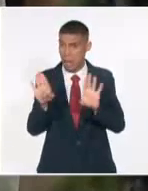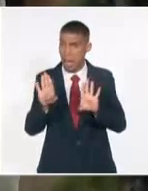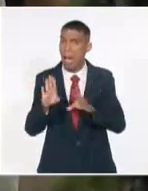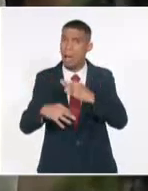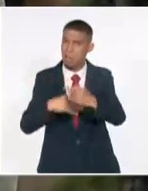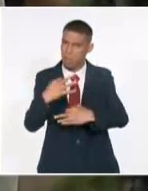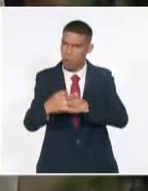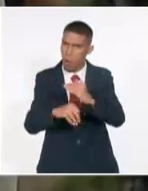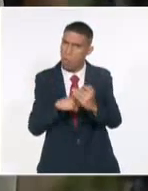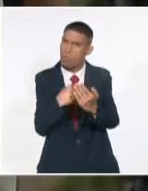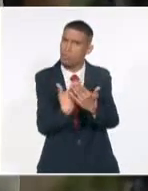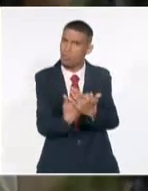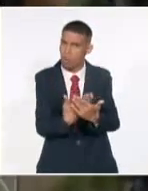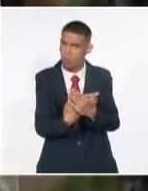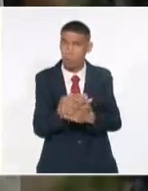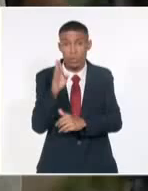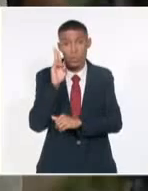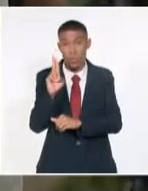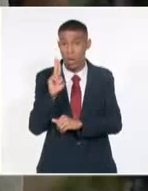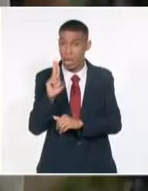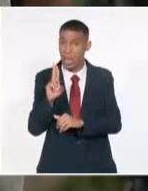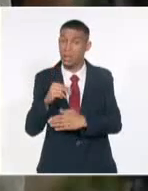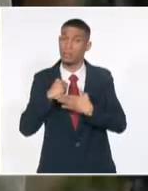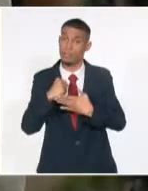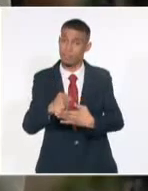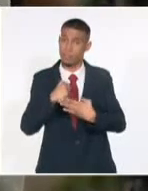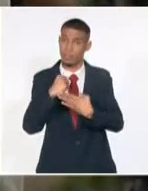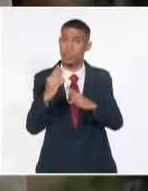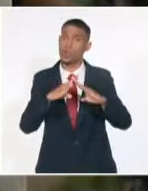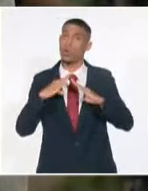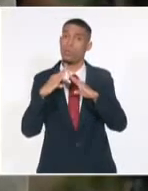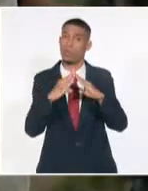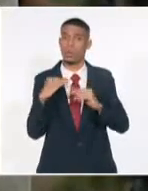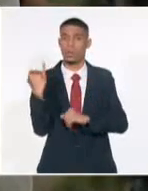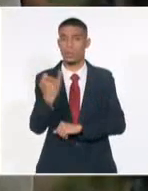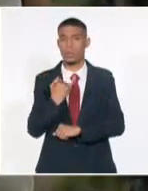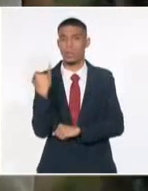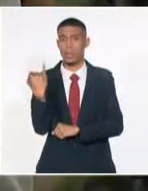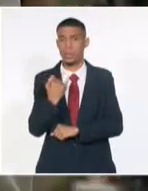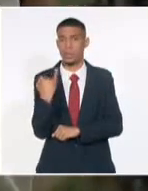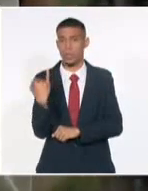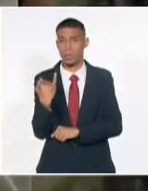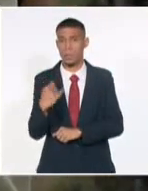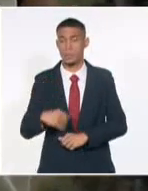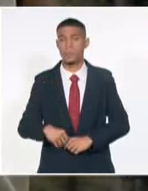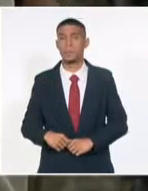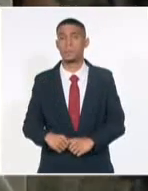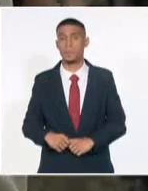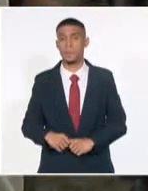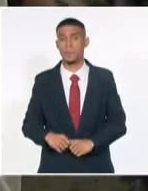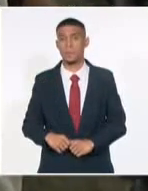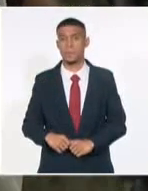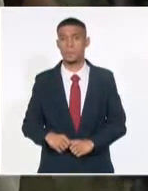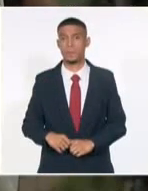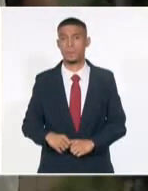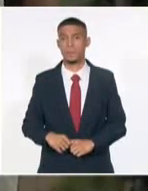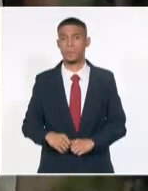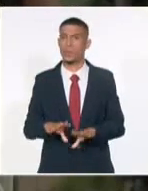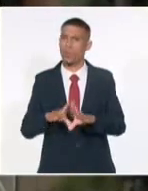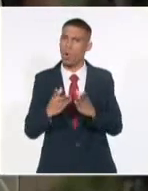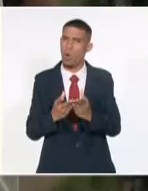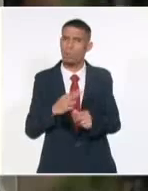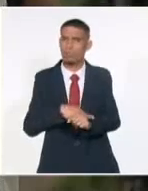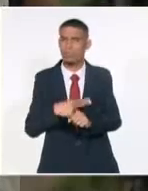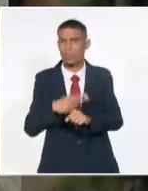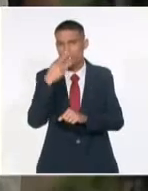a la urgente solidaridad, a la urgente solución inmediato del cese del fuego, con todo lo que representa